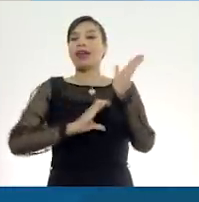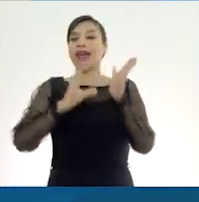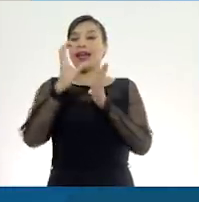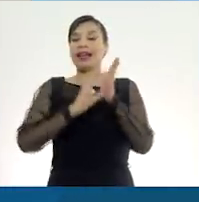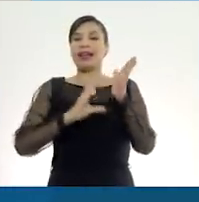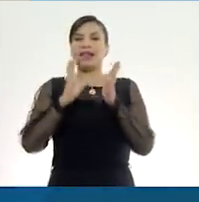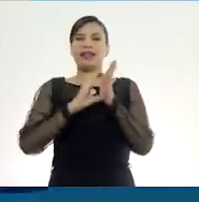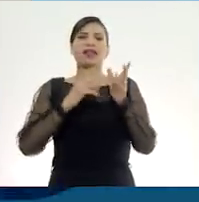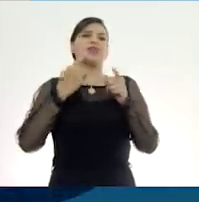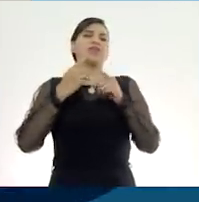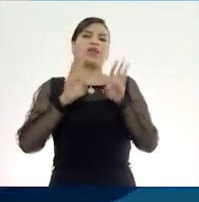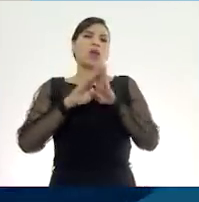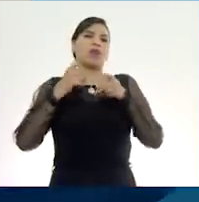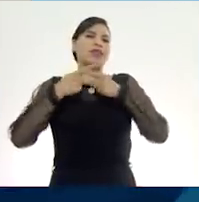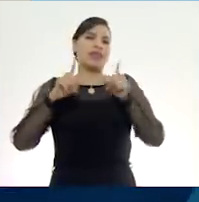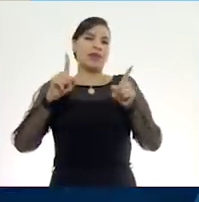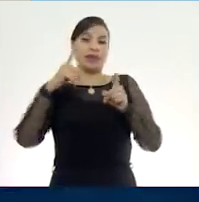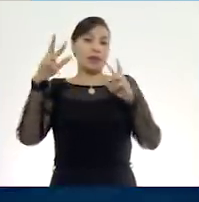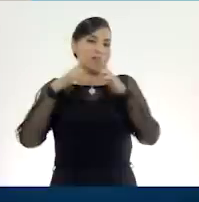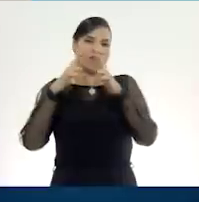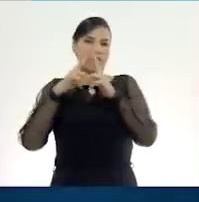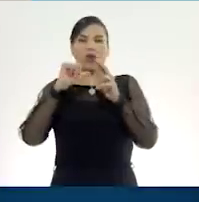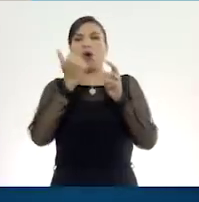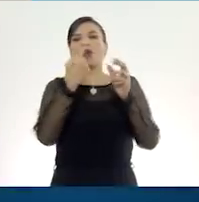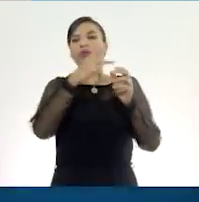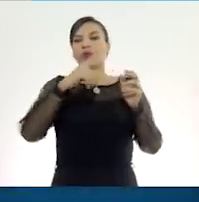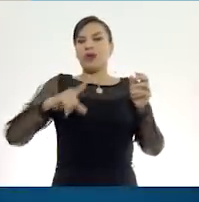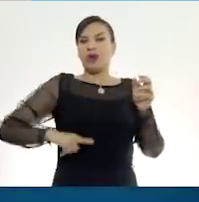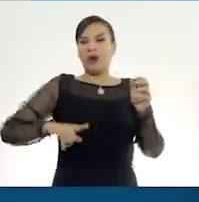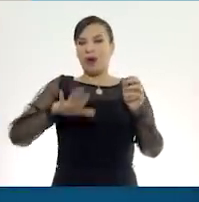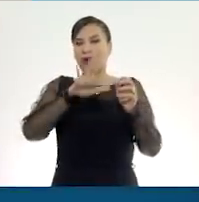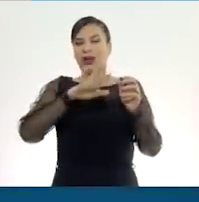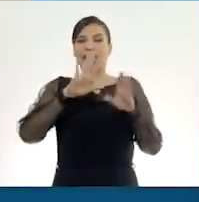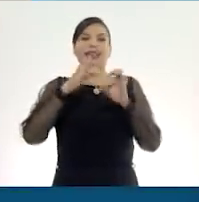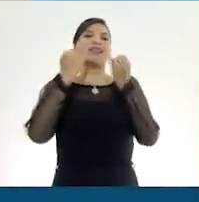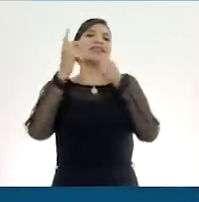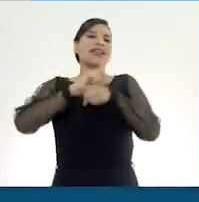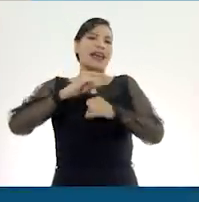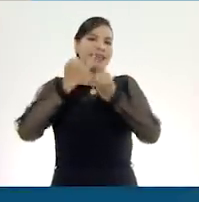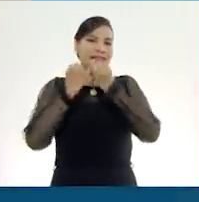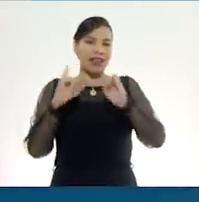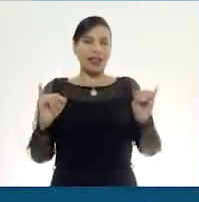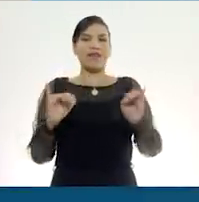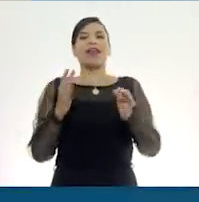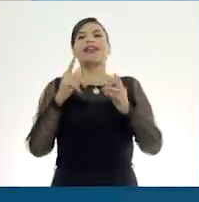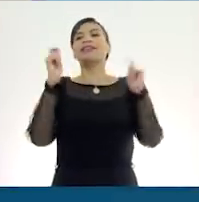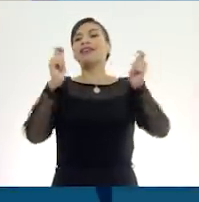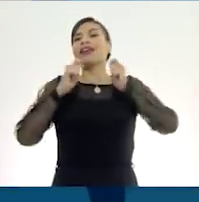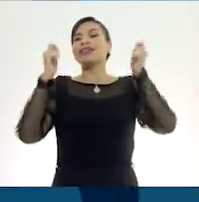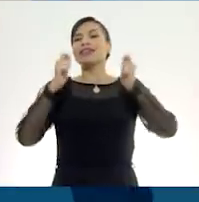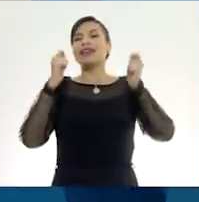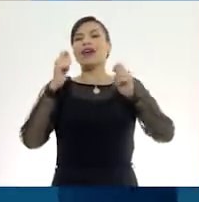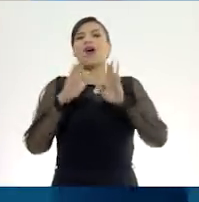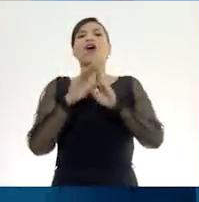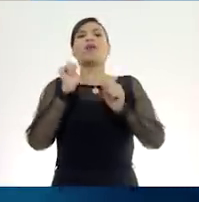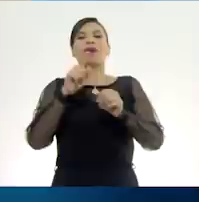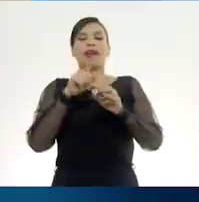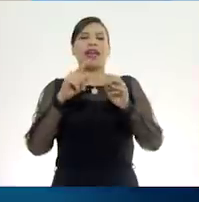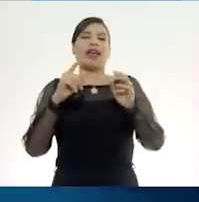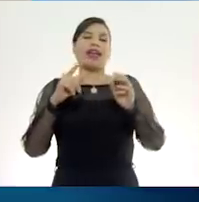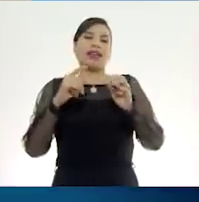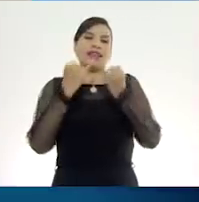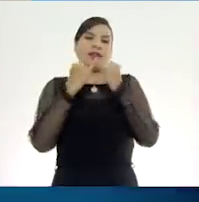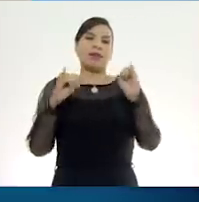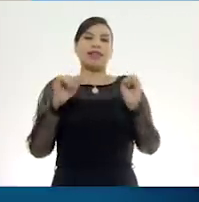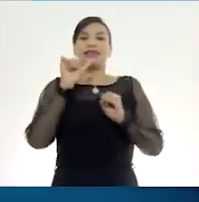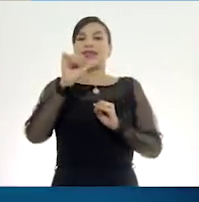celebraciones cívicas que no eran necesariamente religiosas. Por ejemplo, el de la independencia, el festejo de la independencia, el 16 de